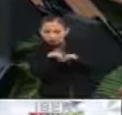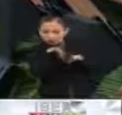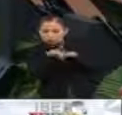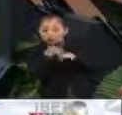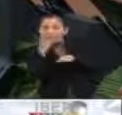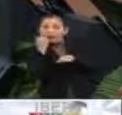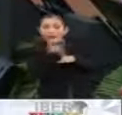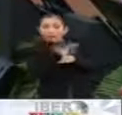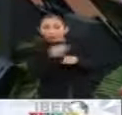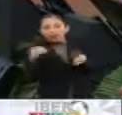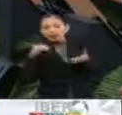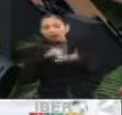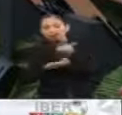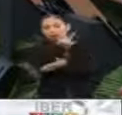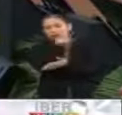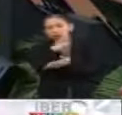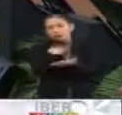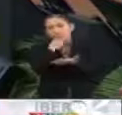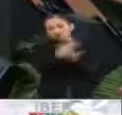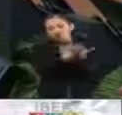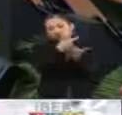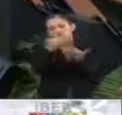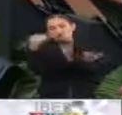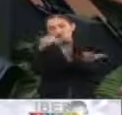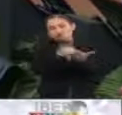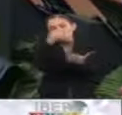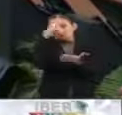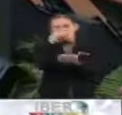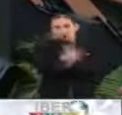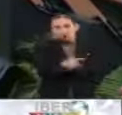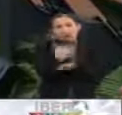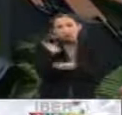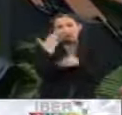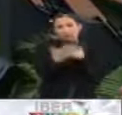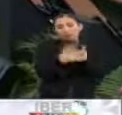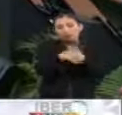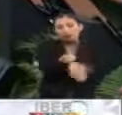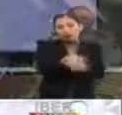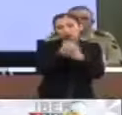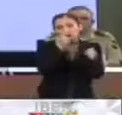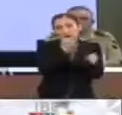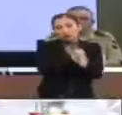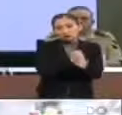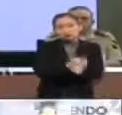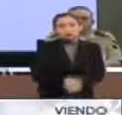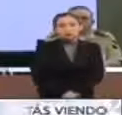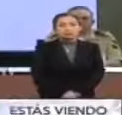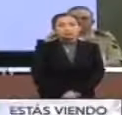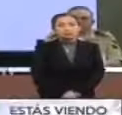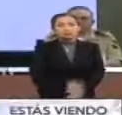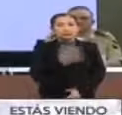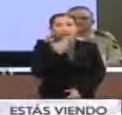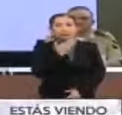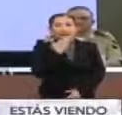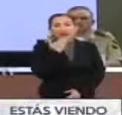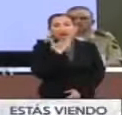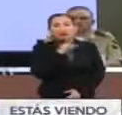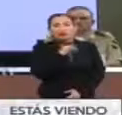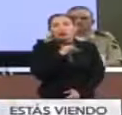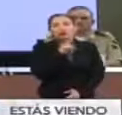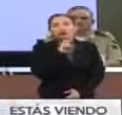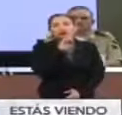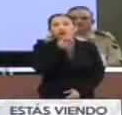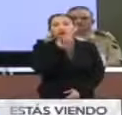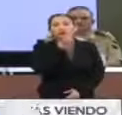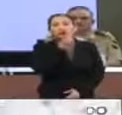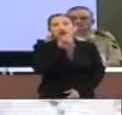pues puedan ser incorporadas ya como políticas para los próximos años, Omar. Muy bien, doctor Javier